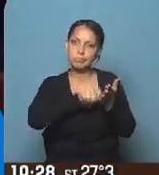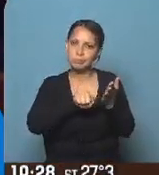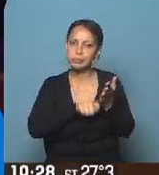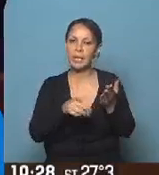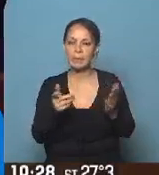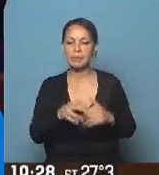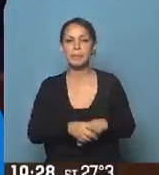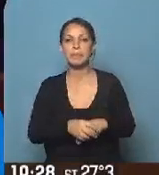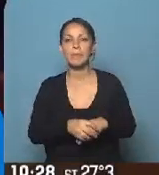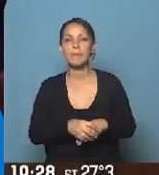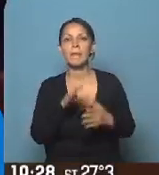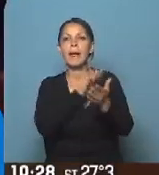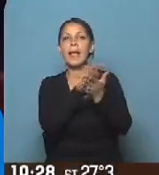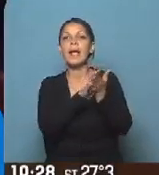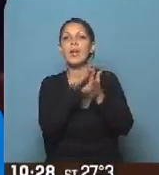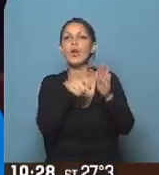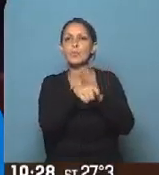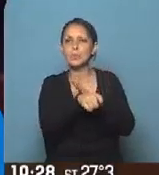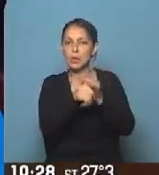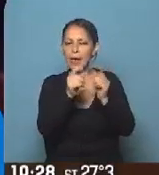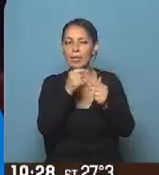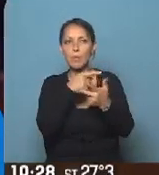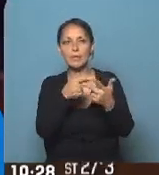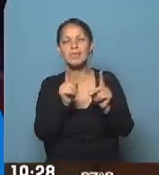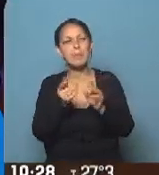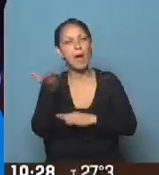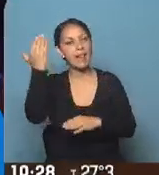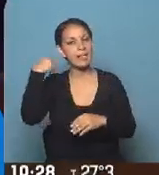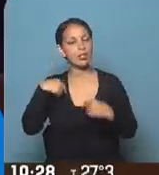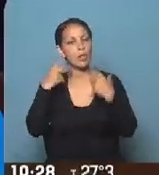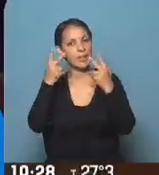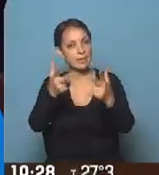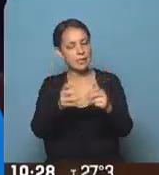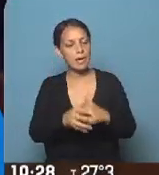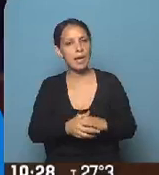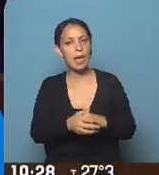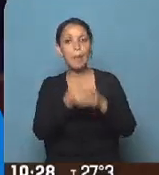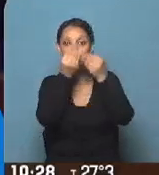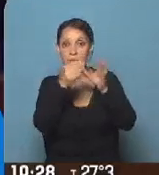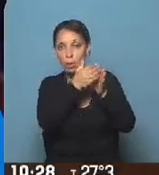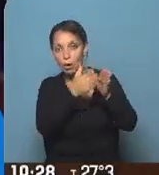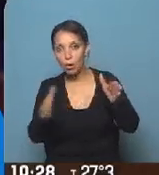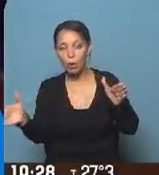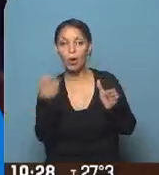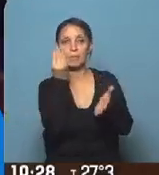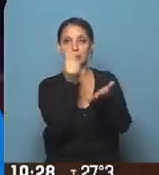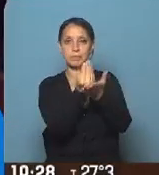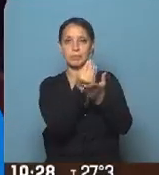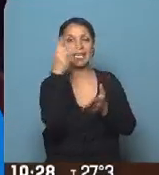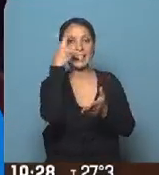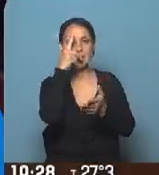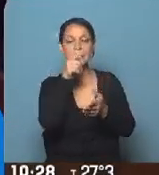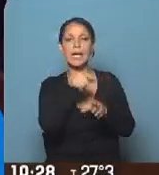tres, incluso decía en tiempos de los comienzos del gobierno de los Kirchner, que los Kirchner habían organizado